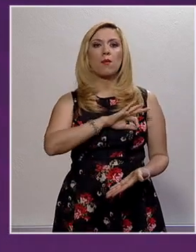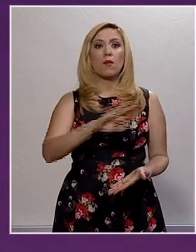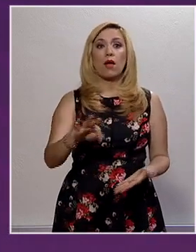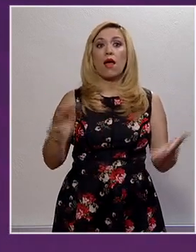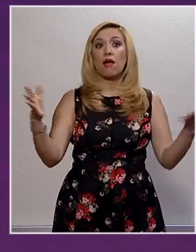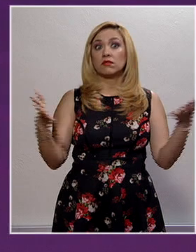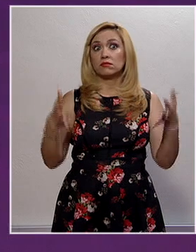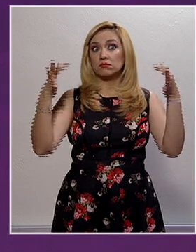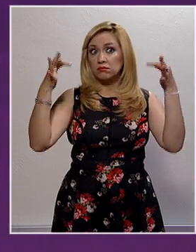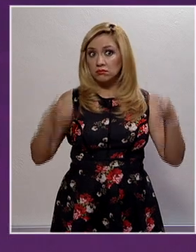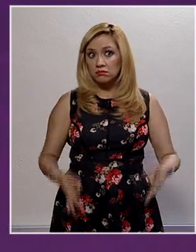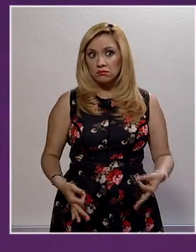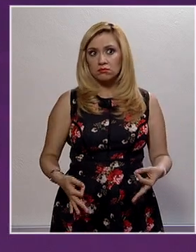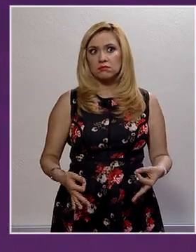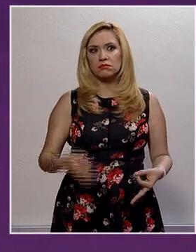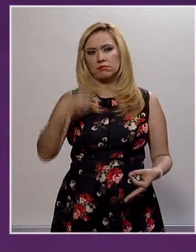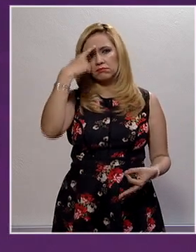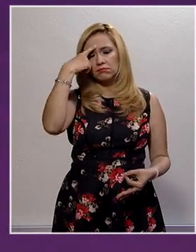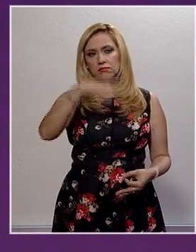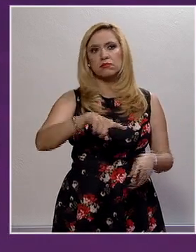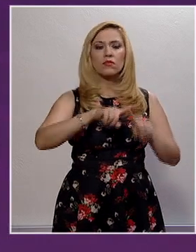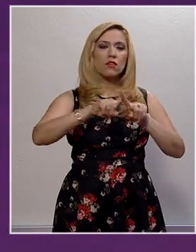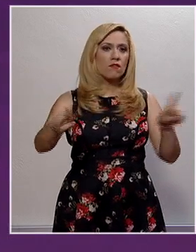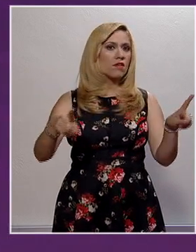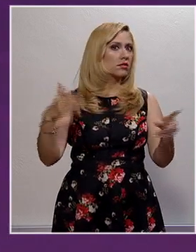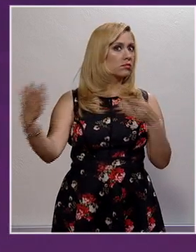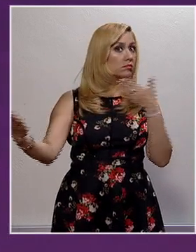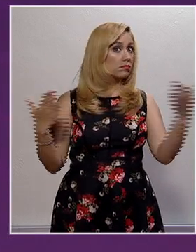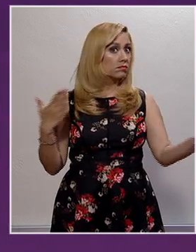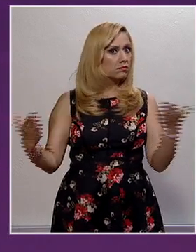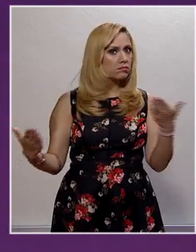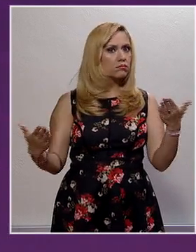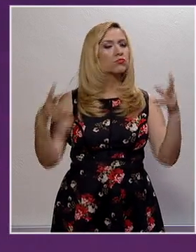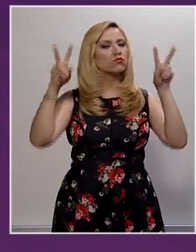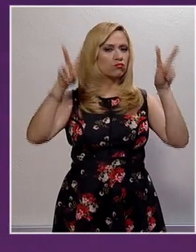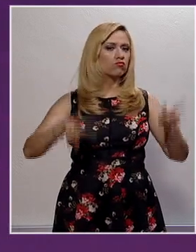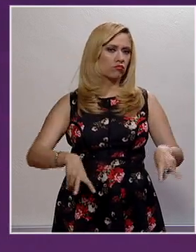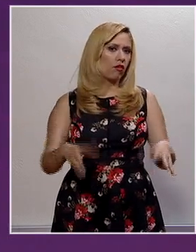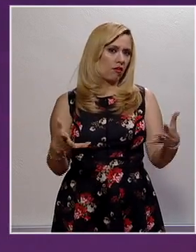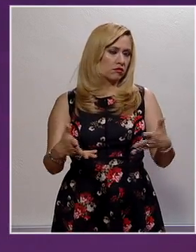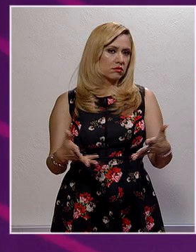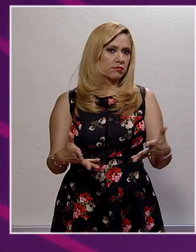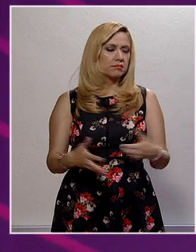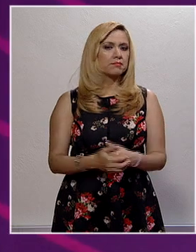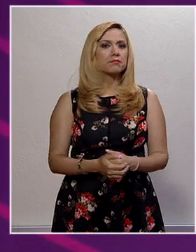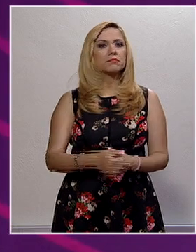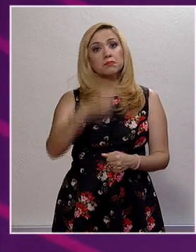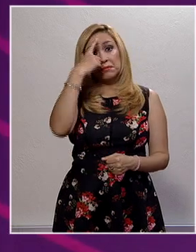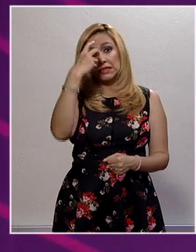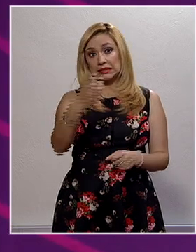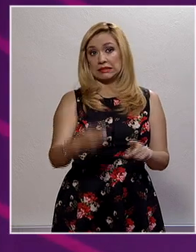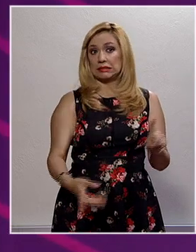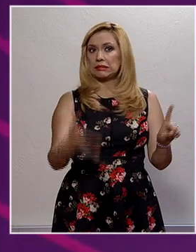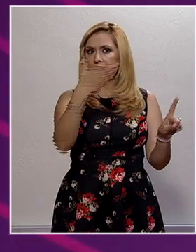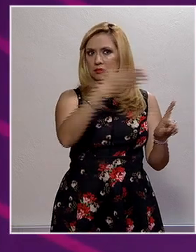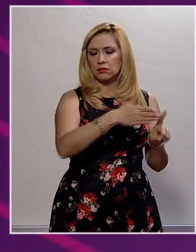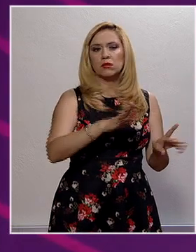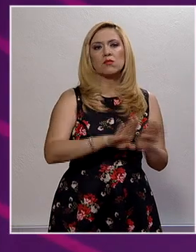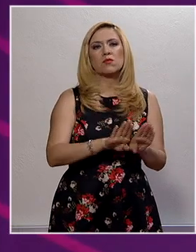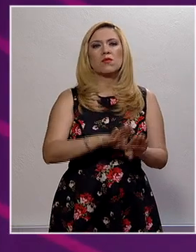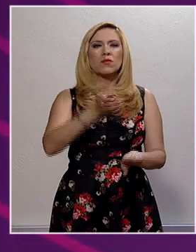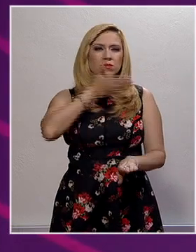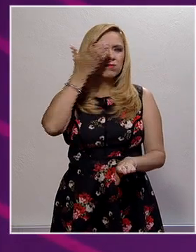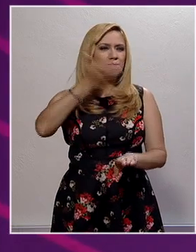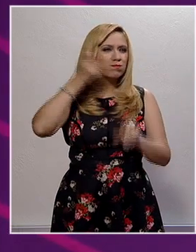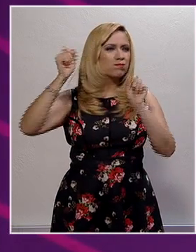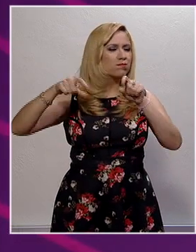sean efectivas y que están marcando una diferencia pues, en la realidad. Eso por un lado, que no nos quedemos en lo formal